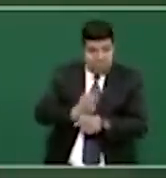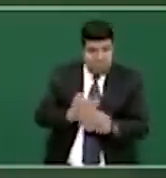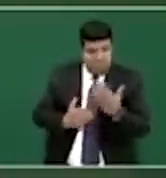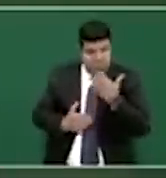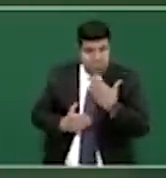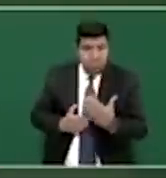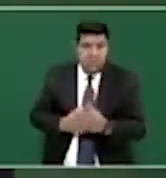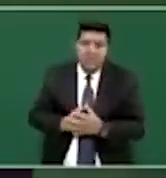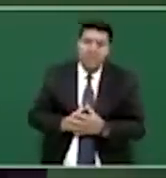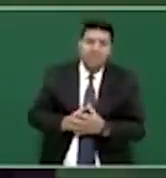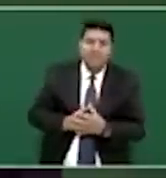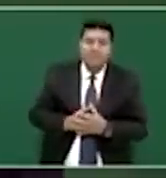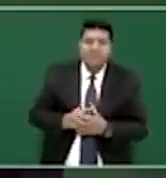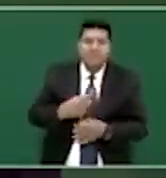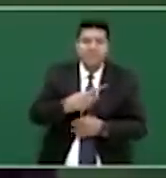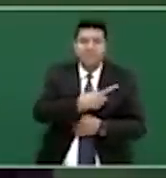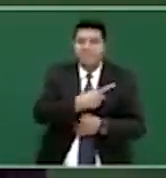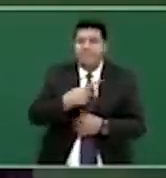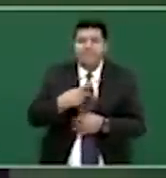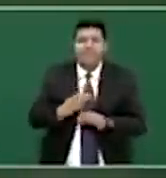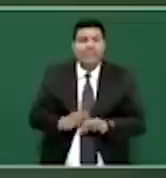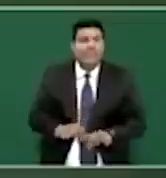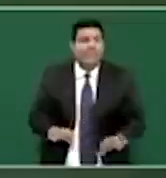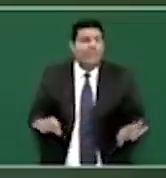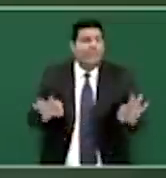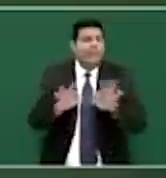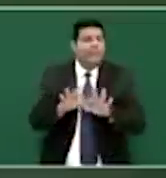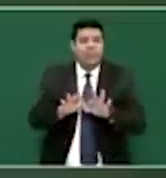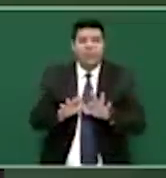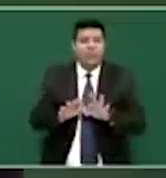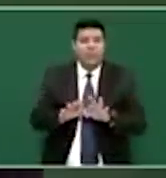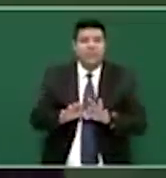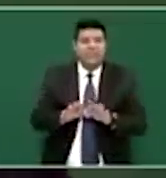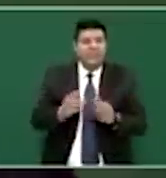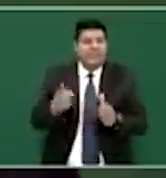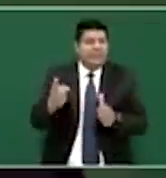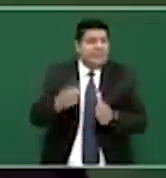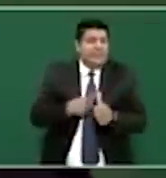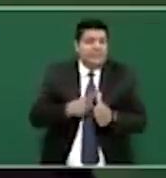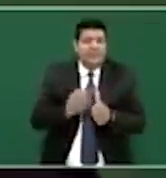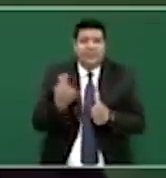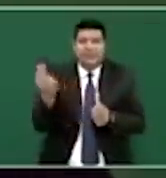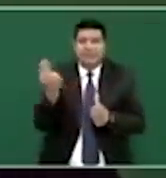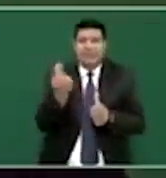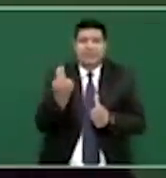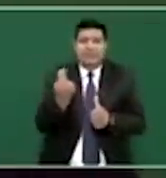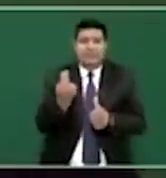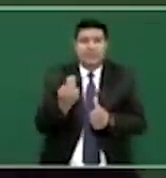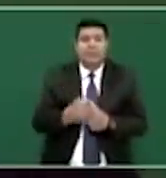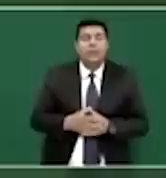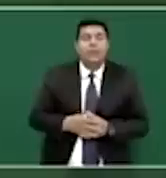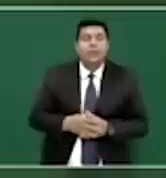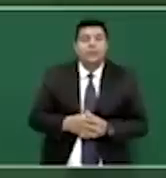no partiéramos de una base, de un elemento que es fundamental, que es la clave: